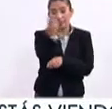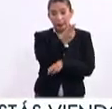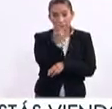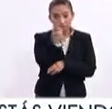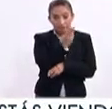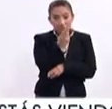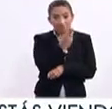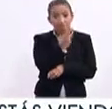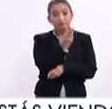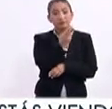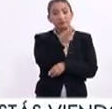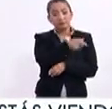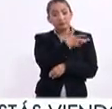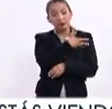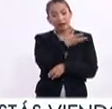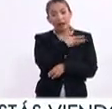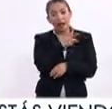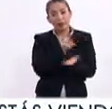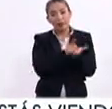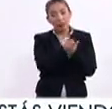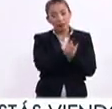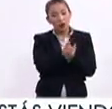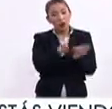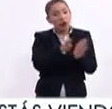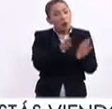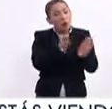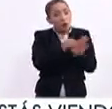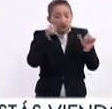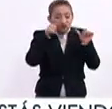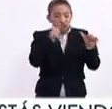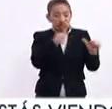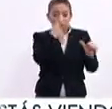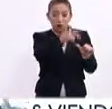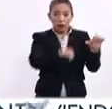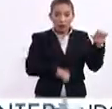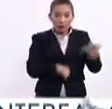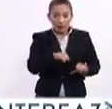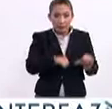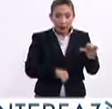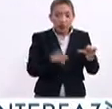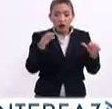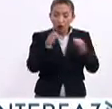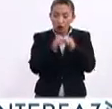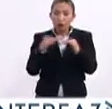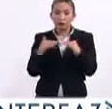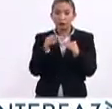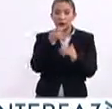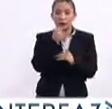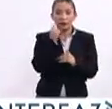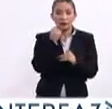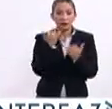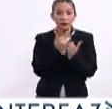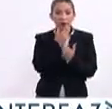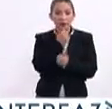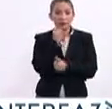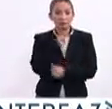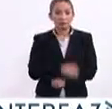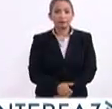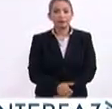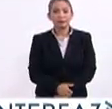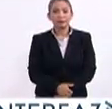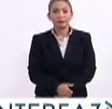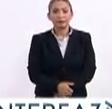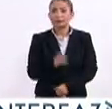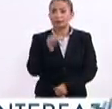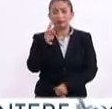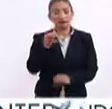necesitamos tener ese derecho como el centro de su actividad, pero con equidad, Muy bien, con Adolfo. igualdad de género. Sí. Sin